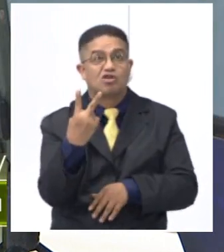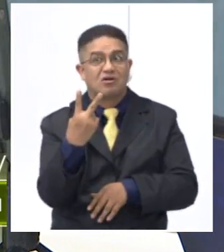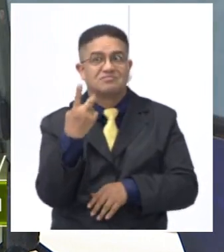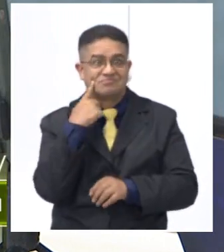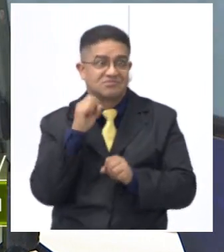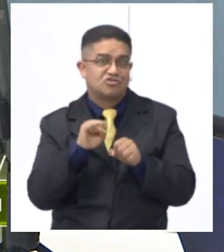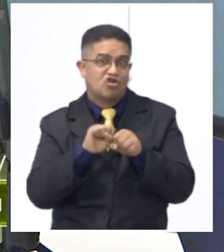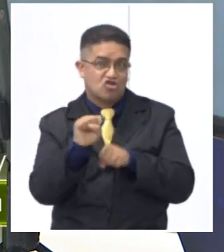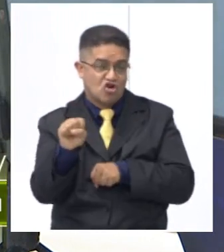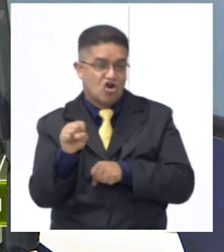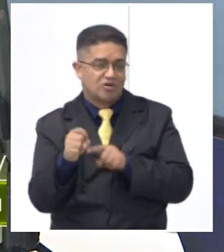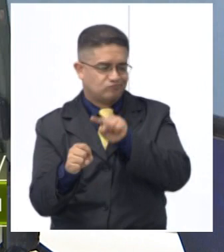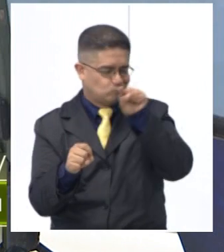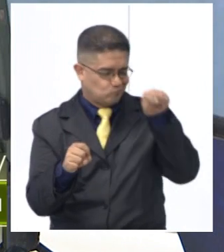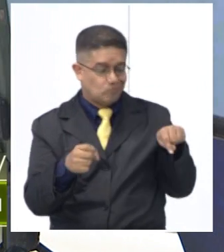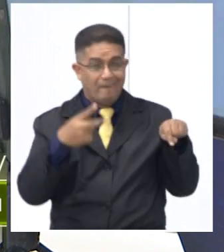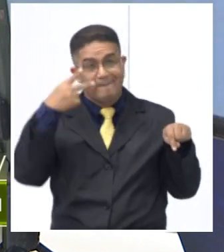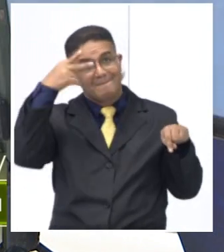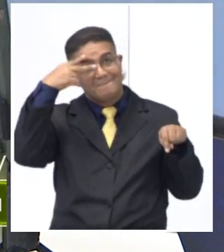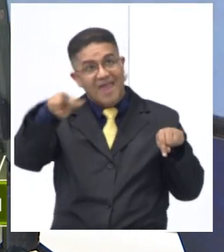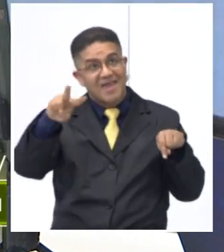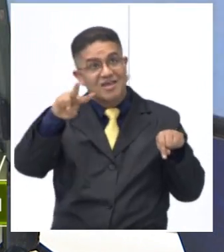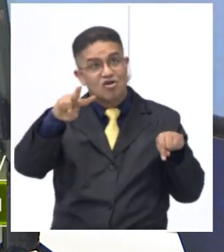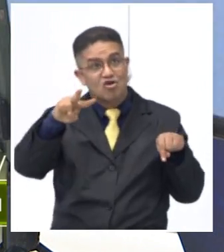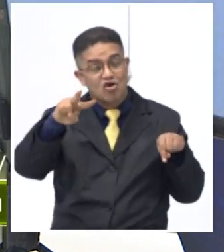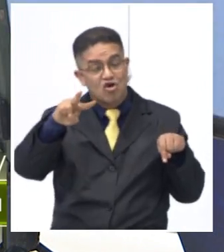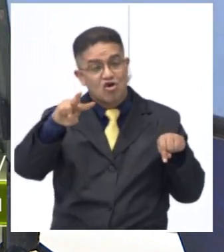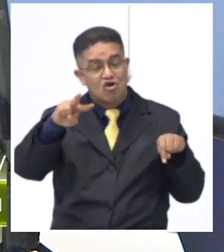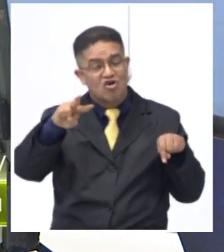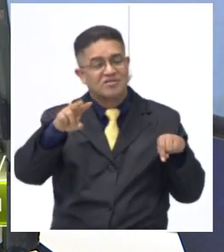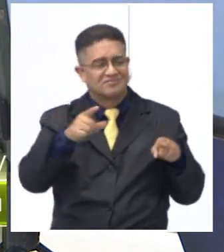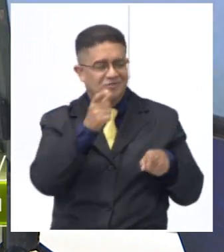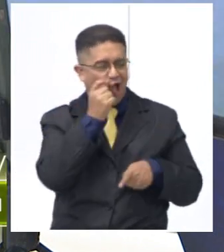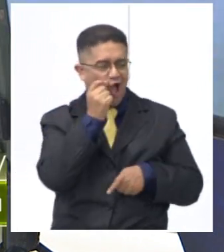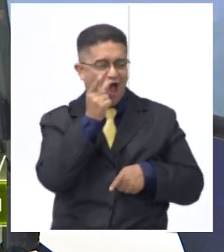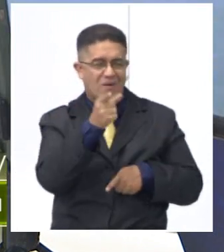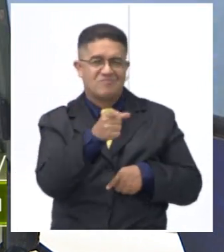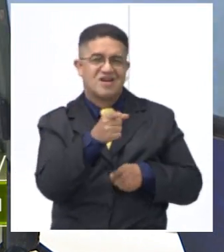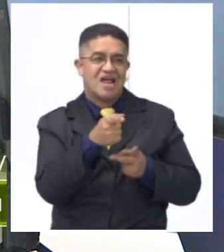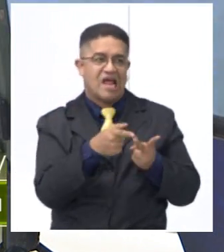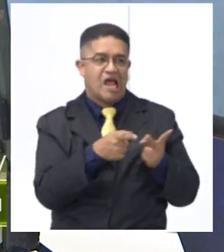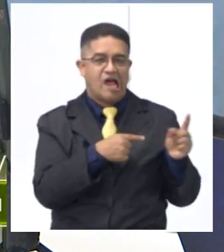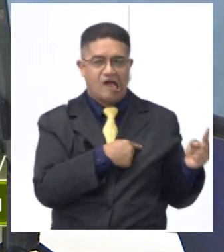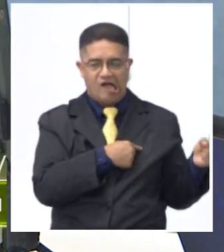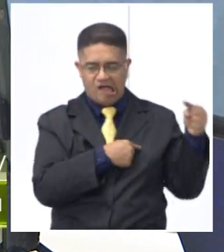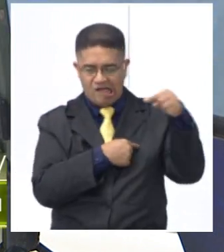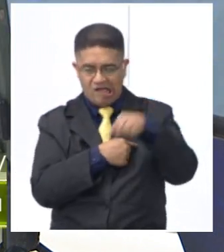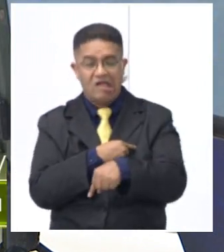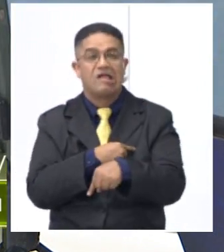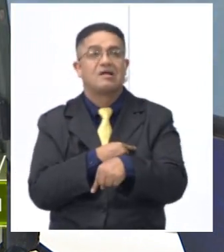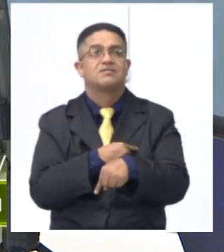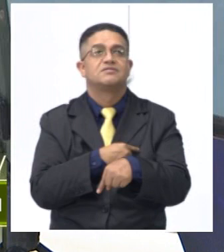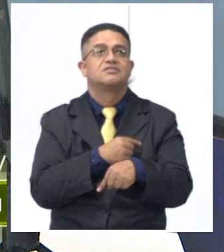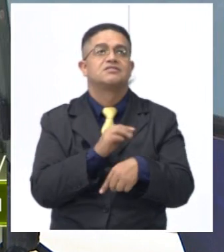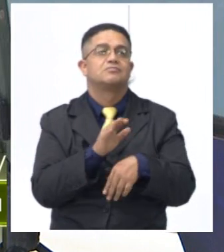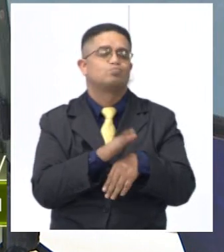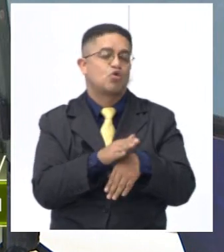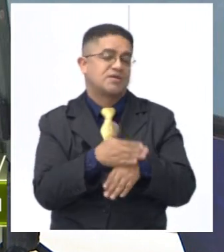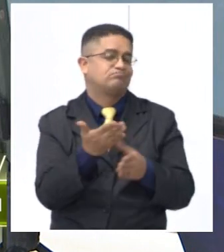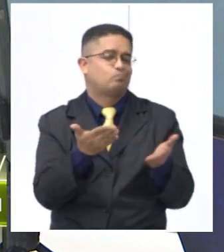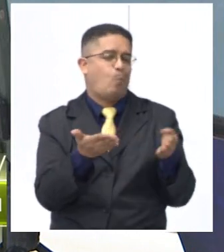A México le sirvió a Hernán Cortés para lograr hacer la conquista de México, porque murieron